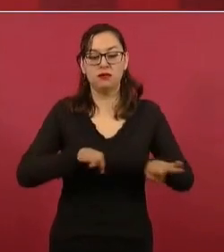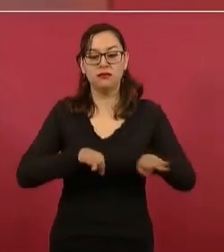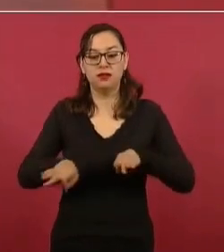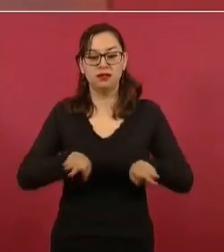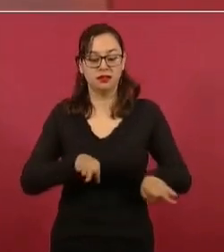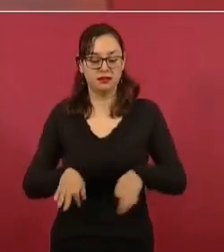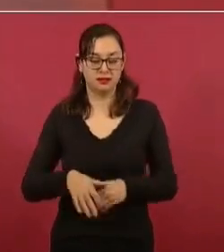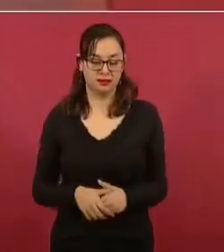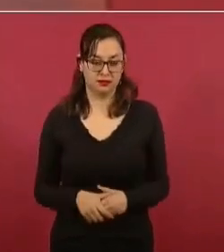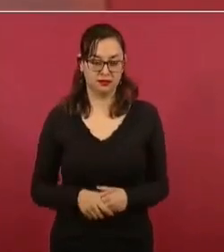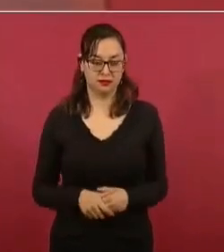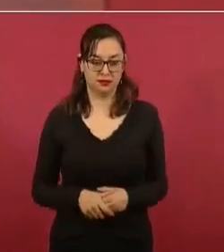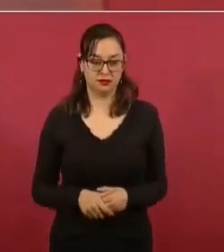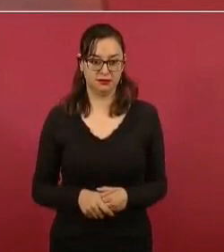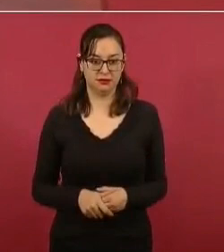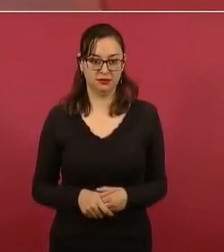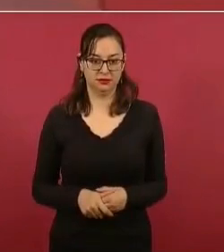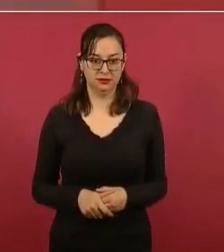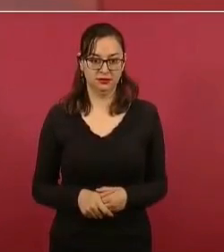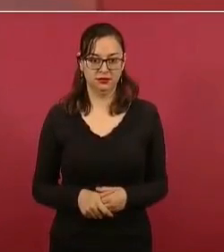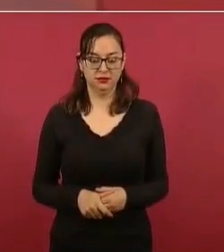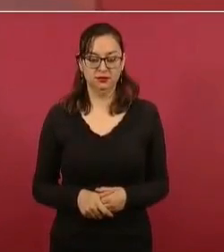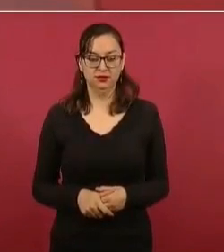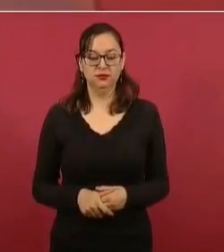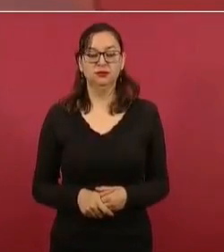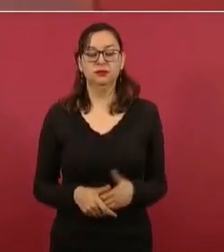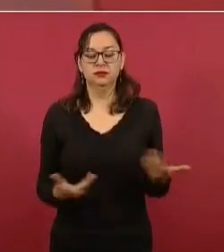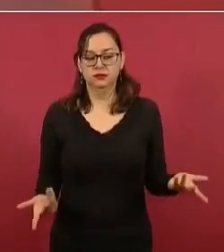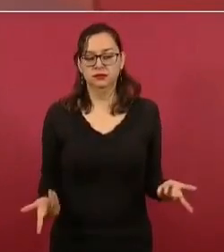Acuérdense lo que me dijo el migrante